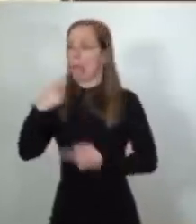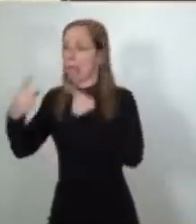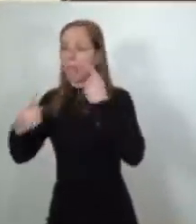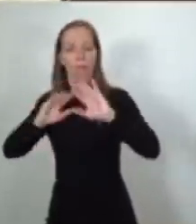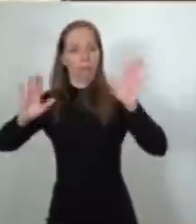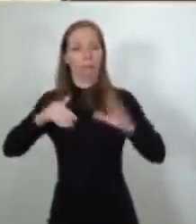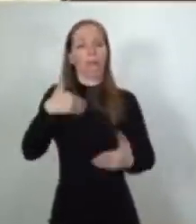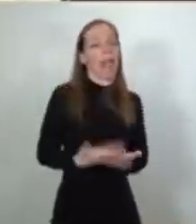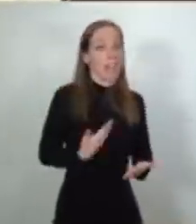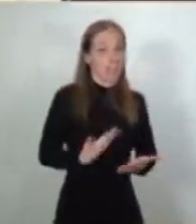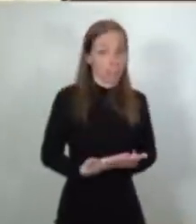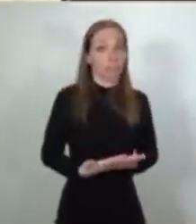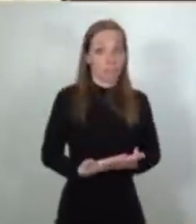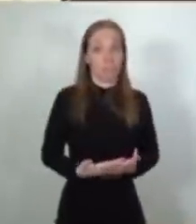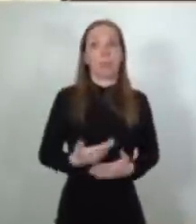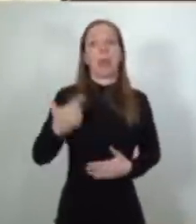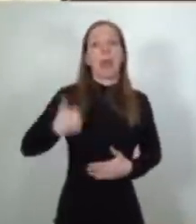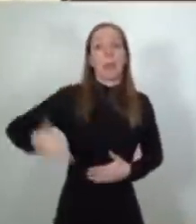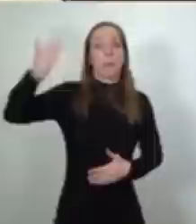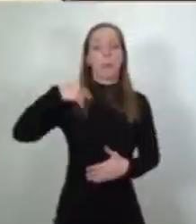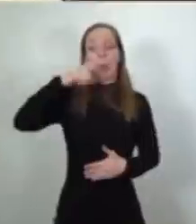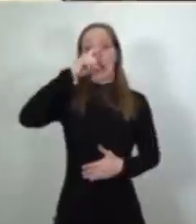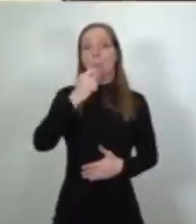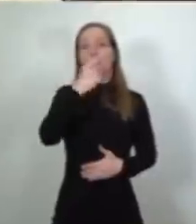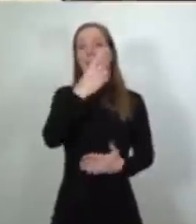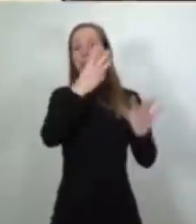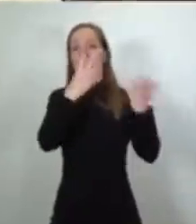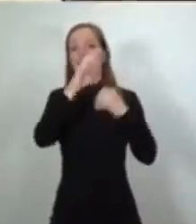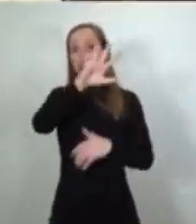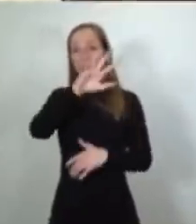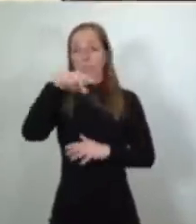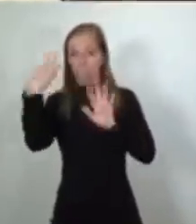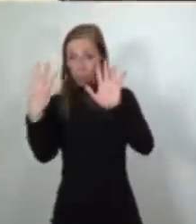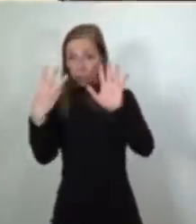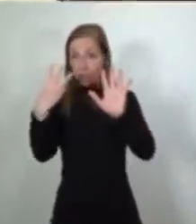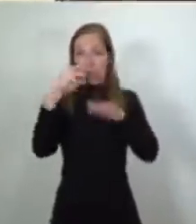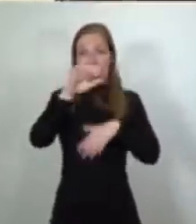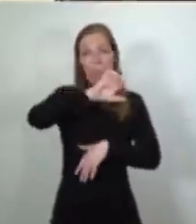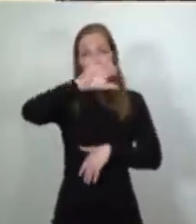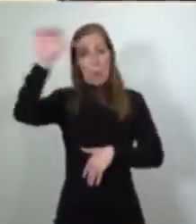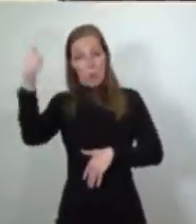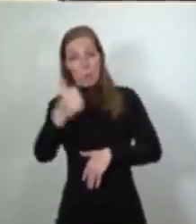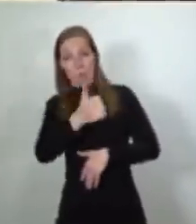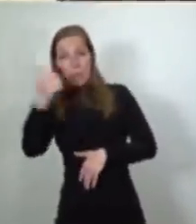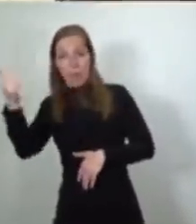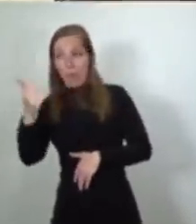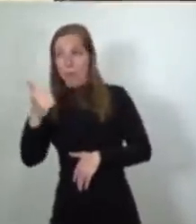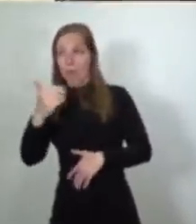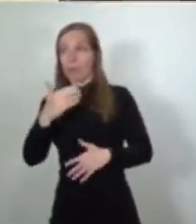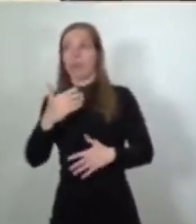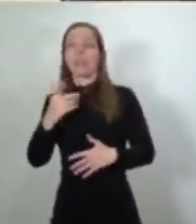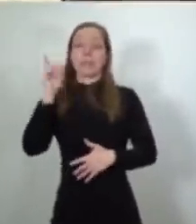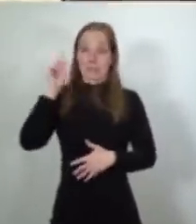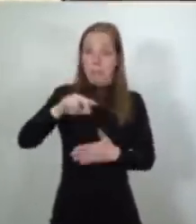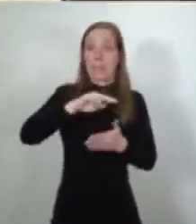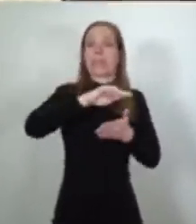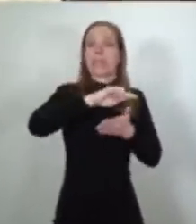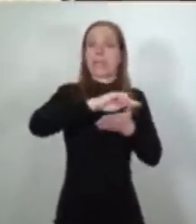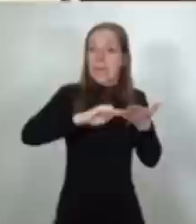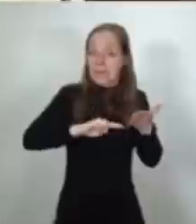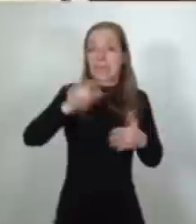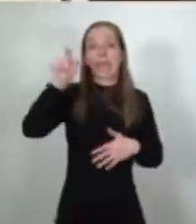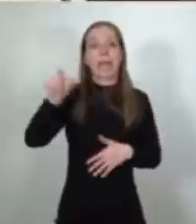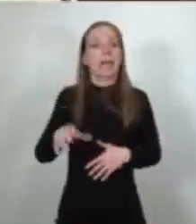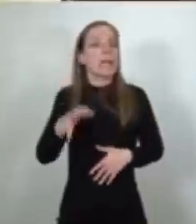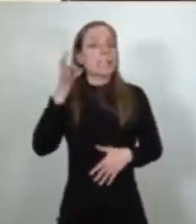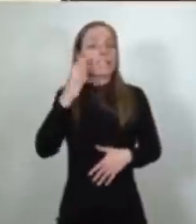en 1858, en la otra esquina de Europa, querida Carmela, en Galicia, una joven